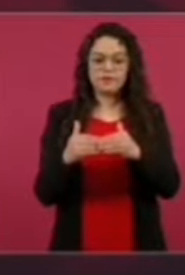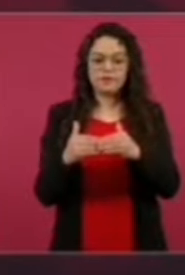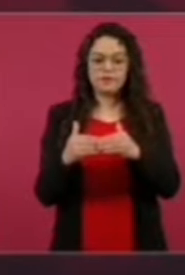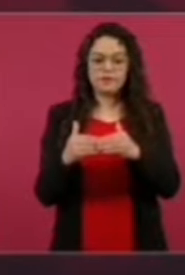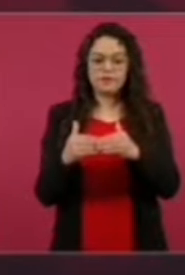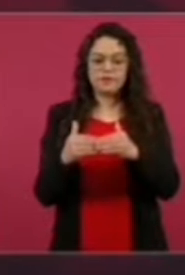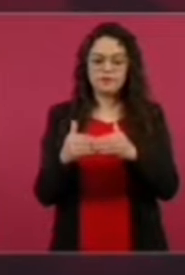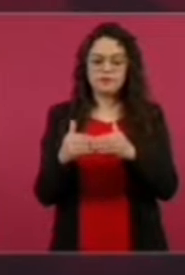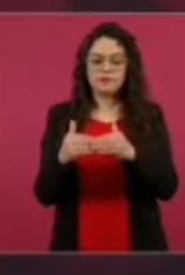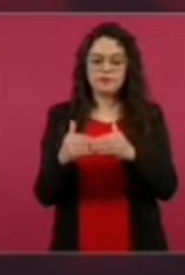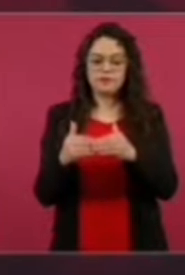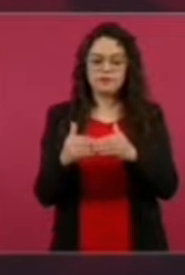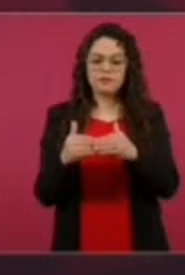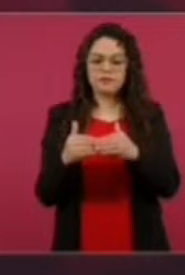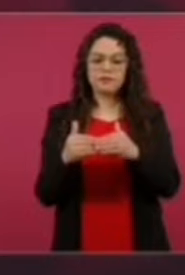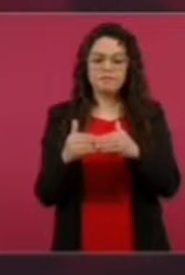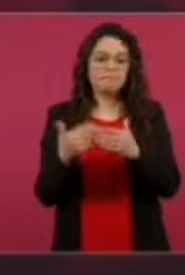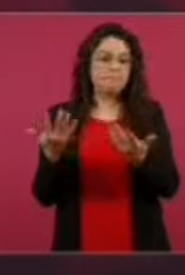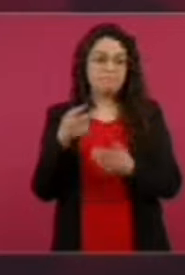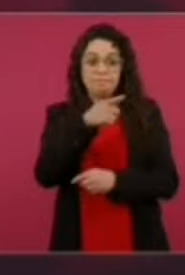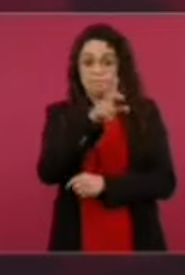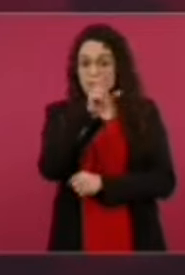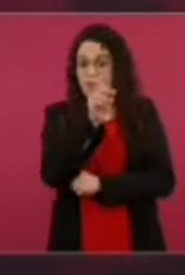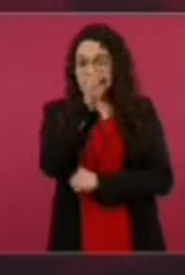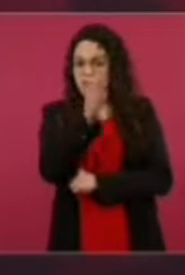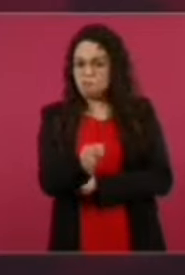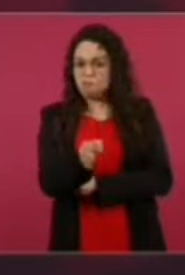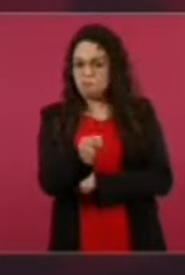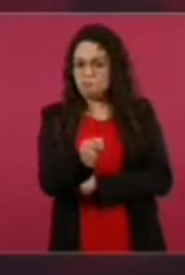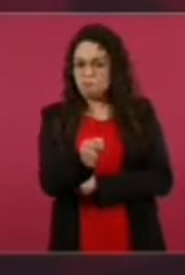Porque son de esas cosas,